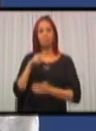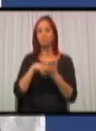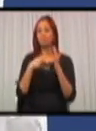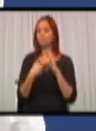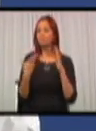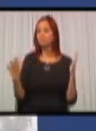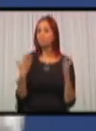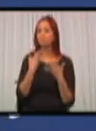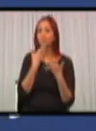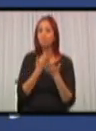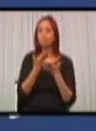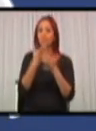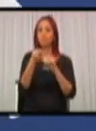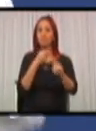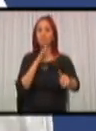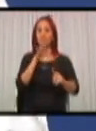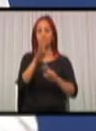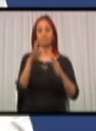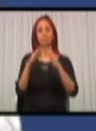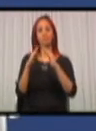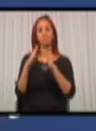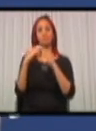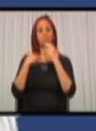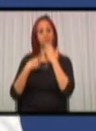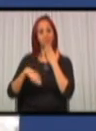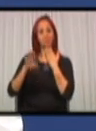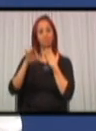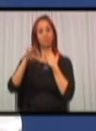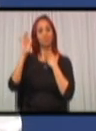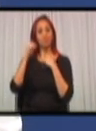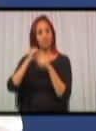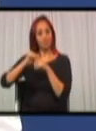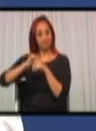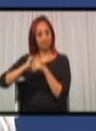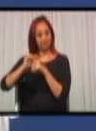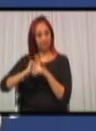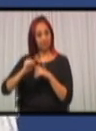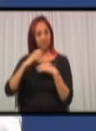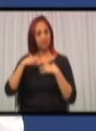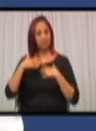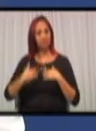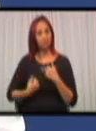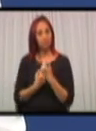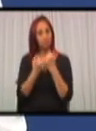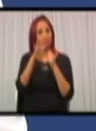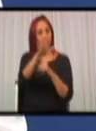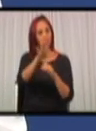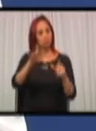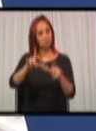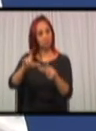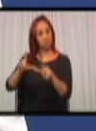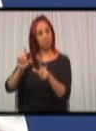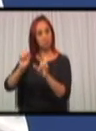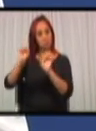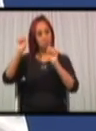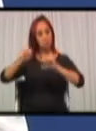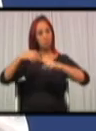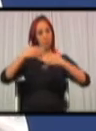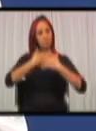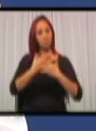al joven le vamos a dar desde su casa que tenga la opción de capacitarse y sacar sus títulos y poder